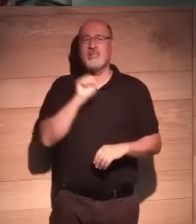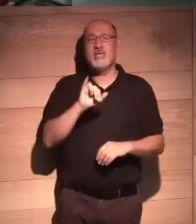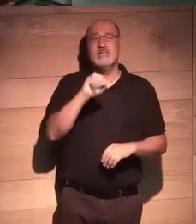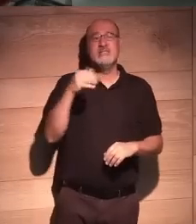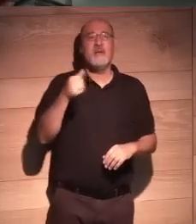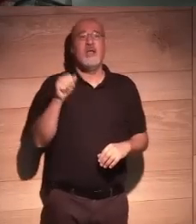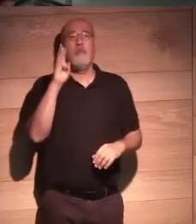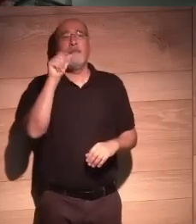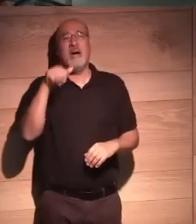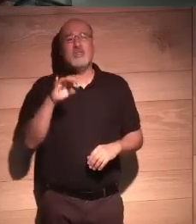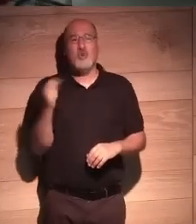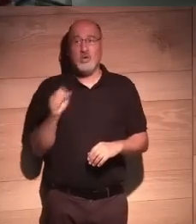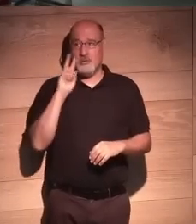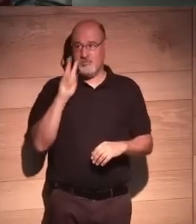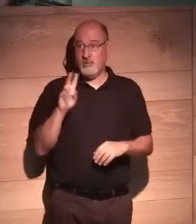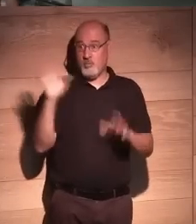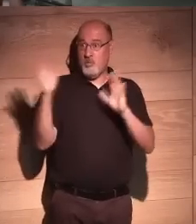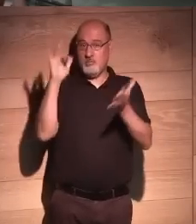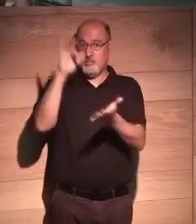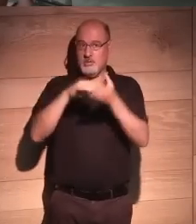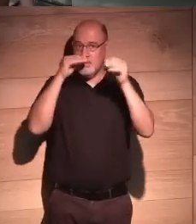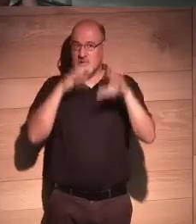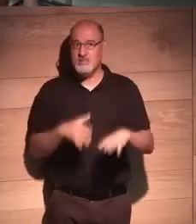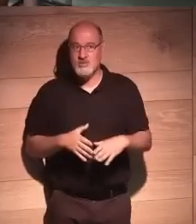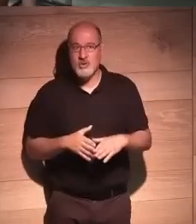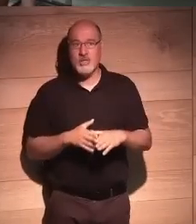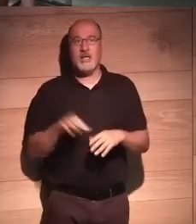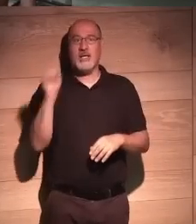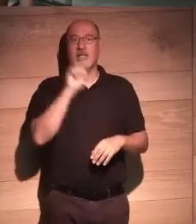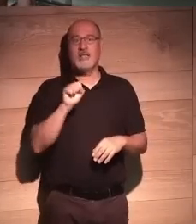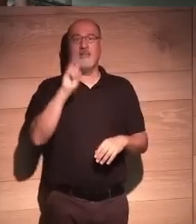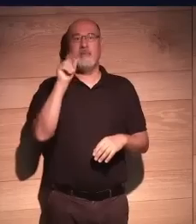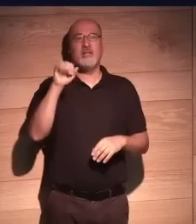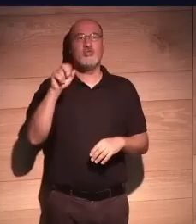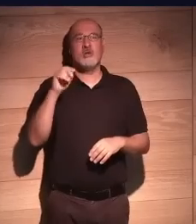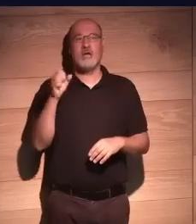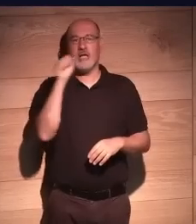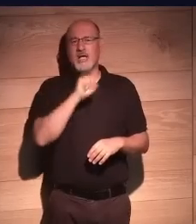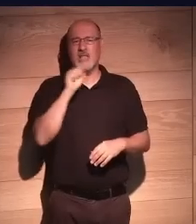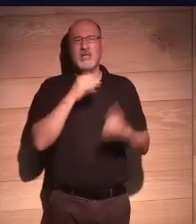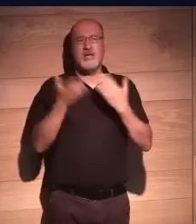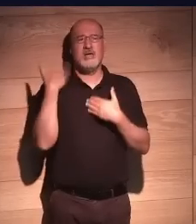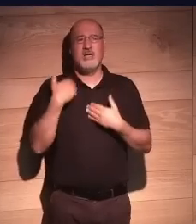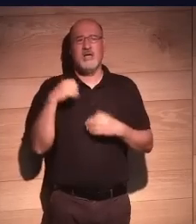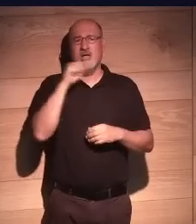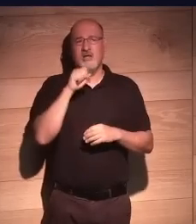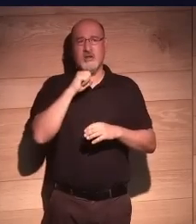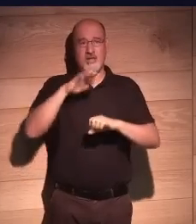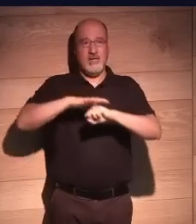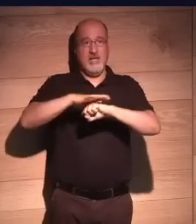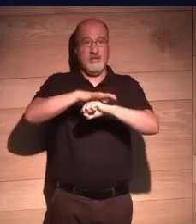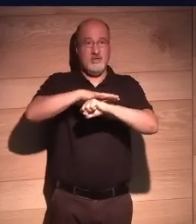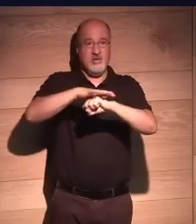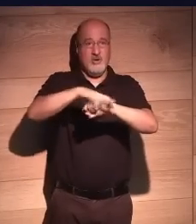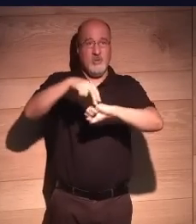el momento histórico que estamos viviendo era cuando se tiraba una del señora que helicóptero. cantaba copla se tira de un